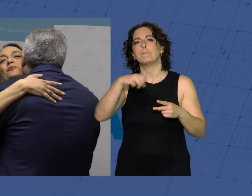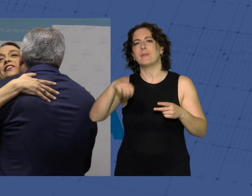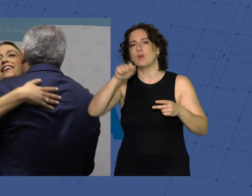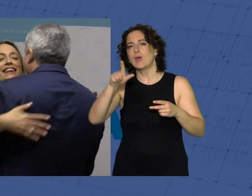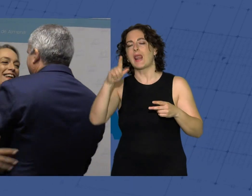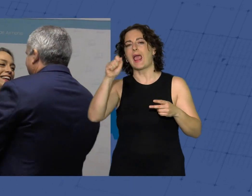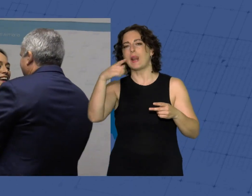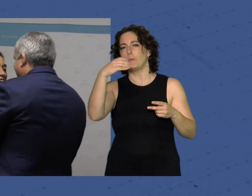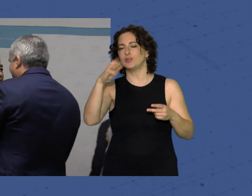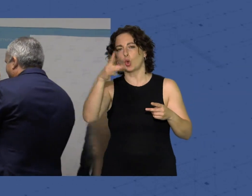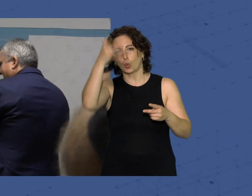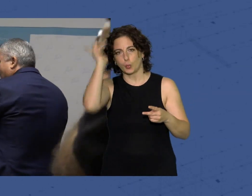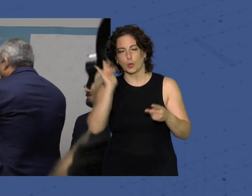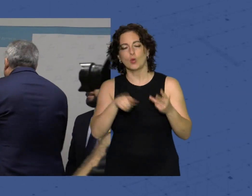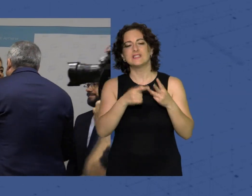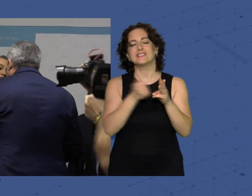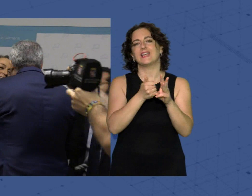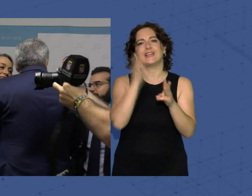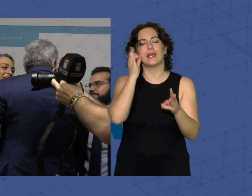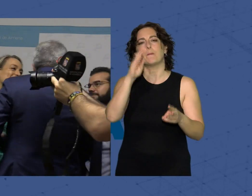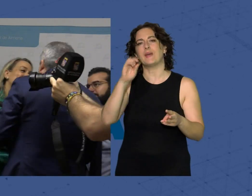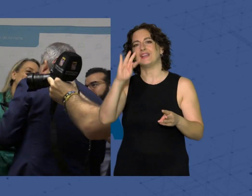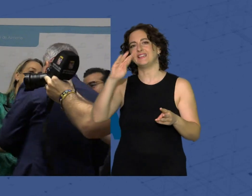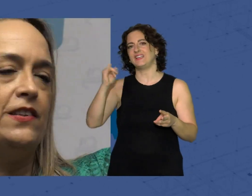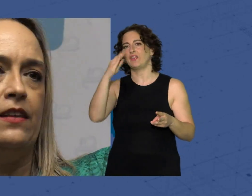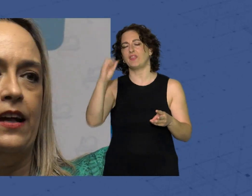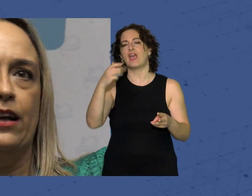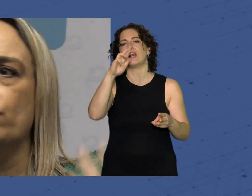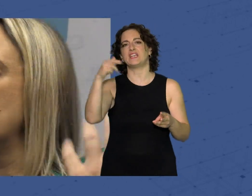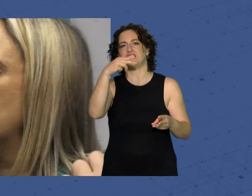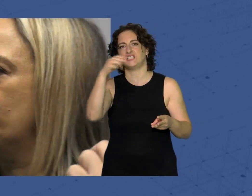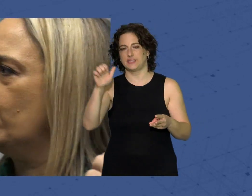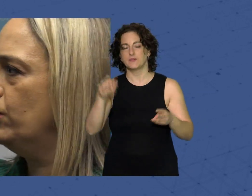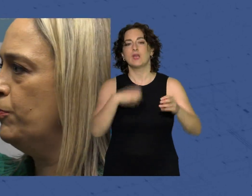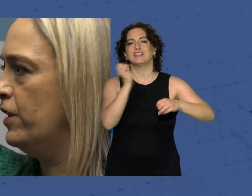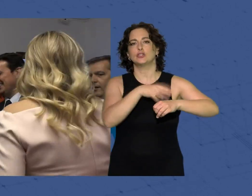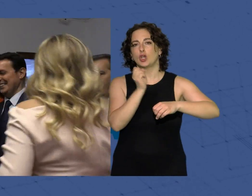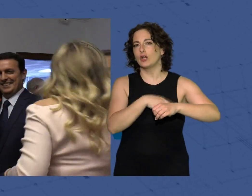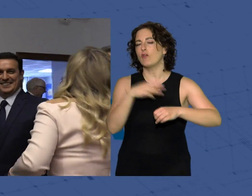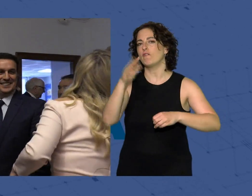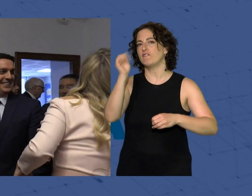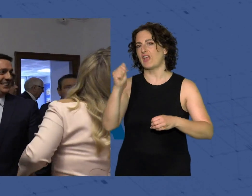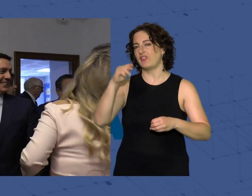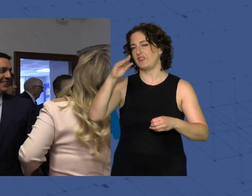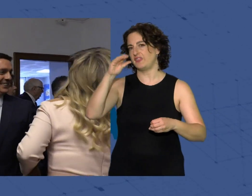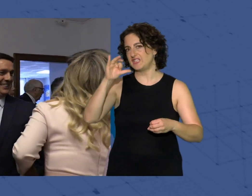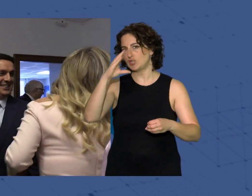Alberto Rubio como secretaria Patricia Reche o como tesorero Francisco Balcázar